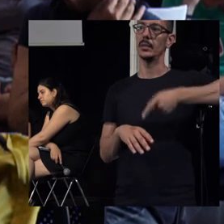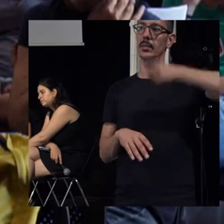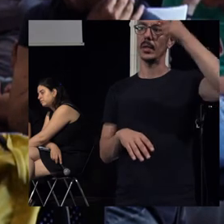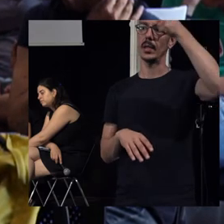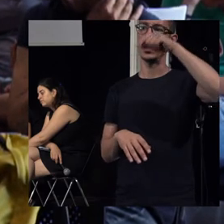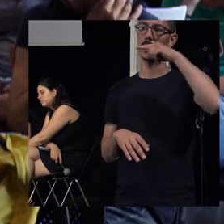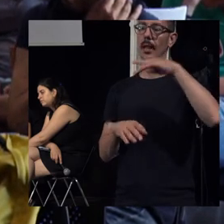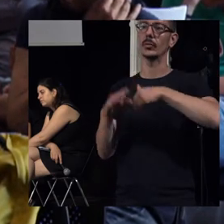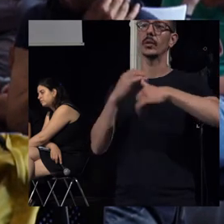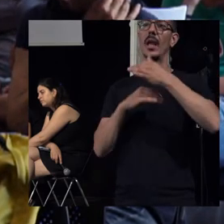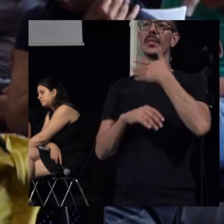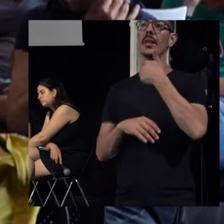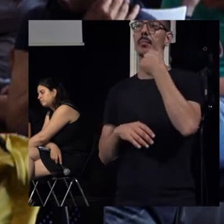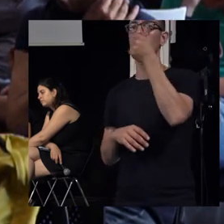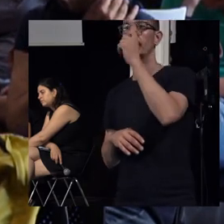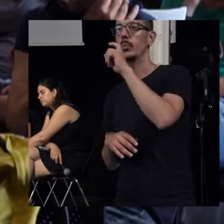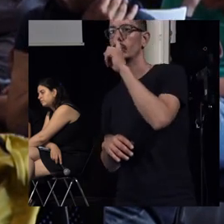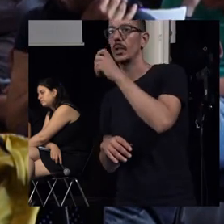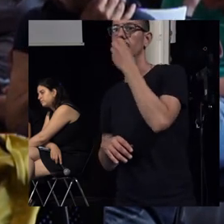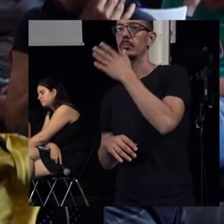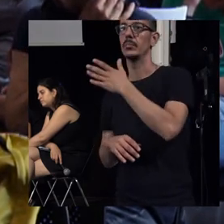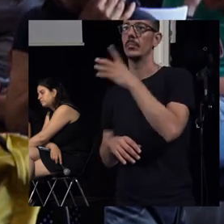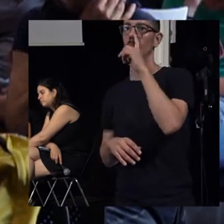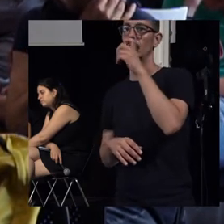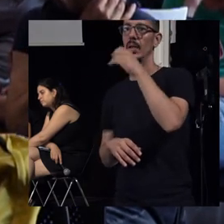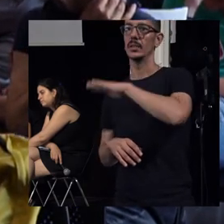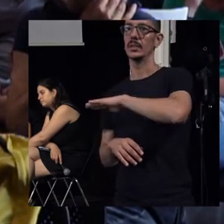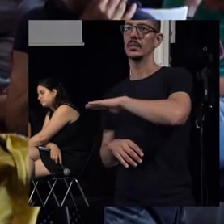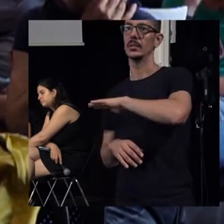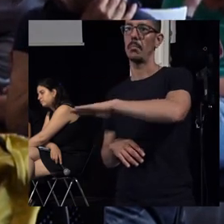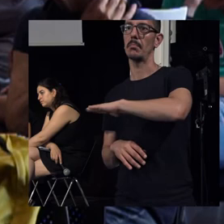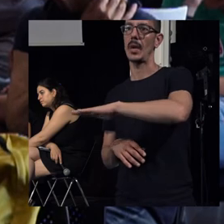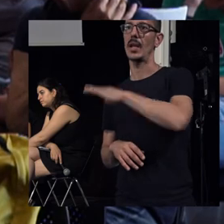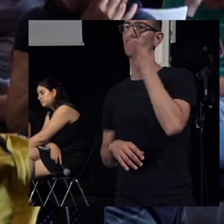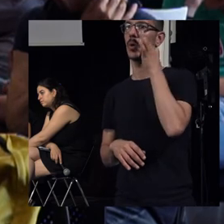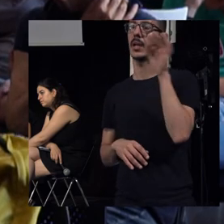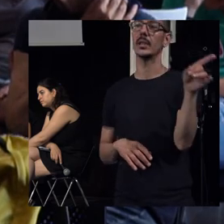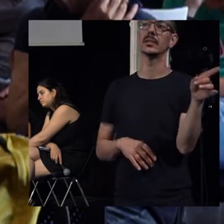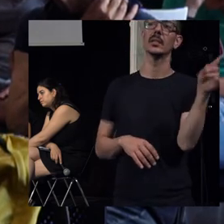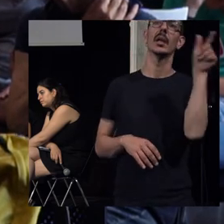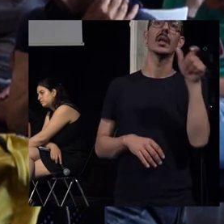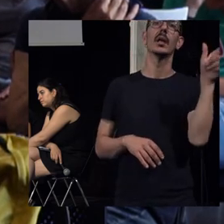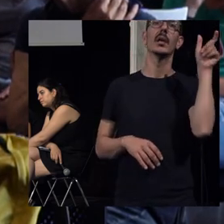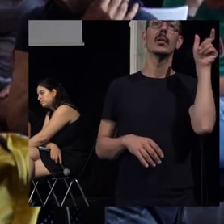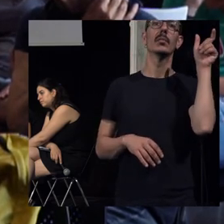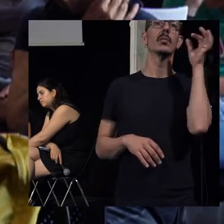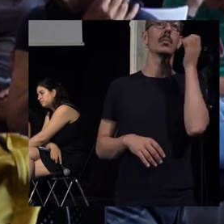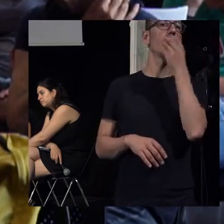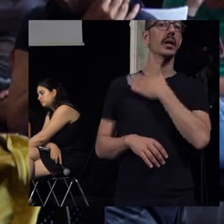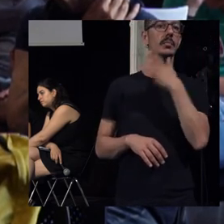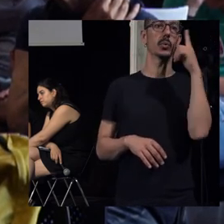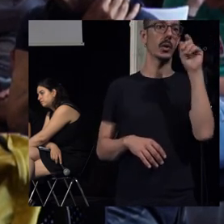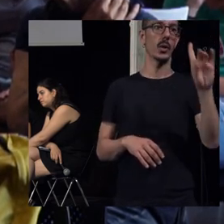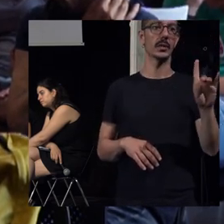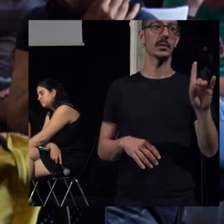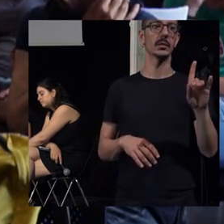son las buenas y las malas mujeres. Y desde ese punto de vista, darnos permiso para ser putas y transgredir